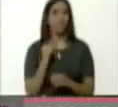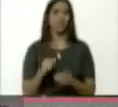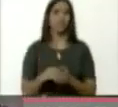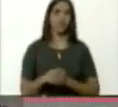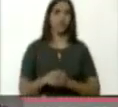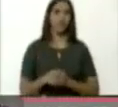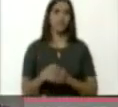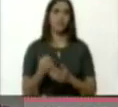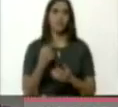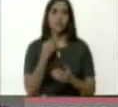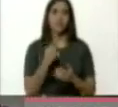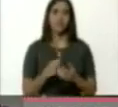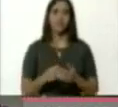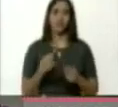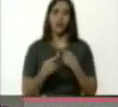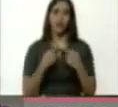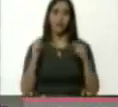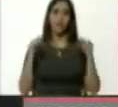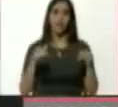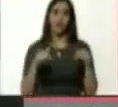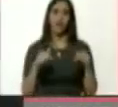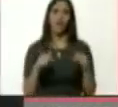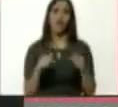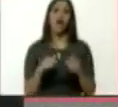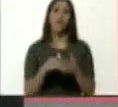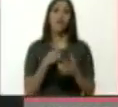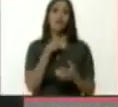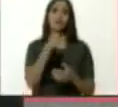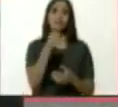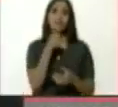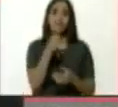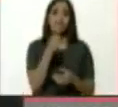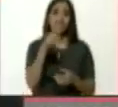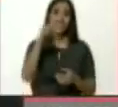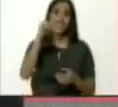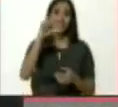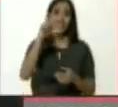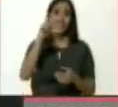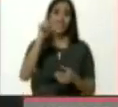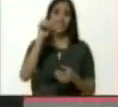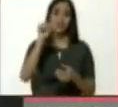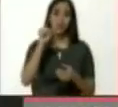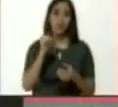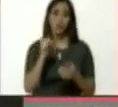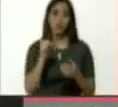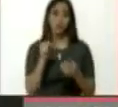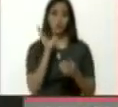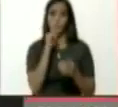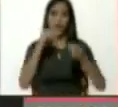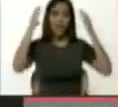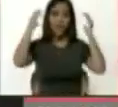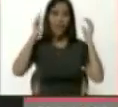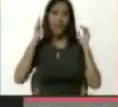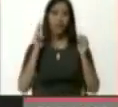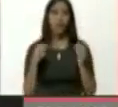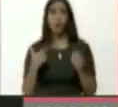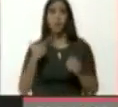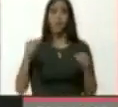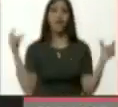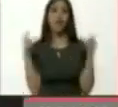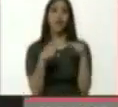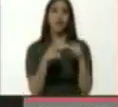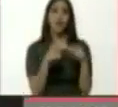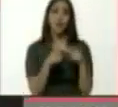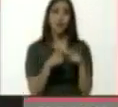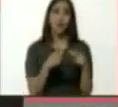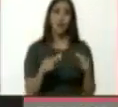vez yo decía, no vaina aquí, cuando Nelson Bocaranda se desaparece del programa de radio, ay, me voy a una reunión